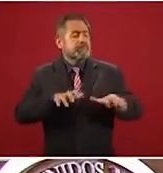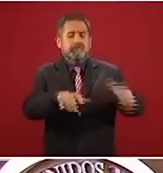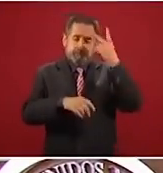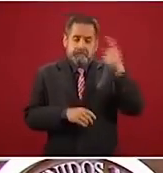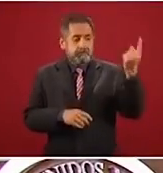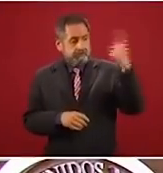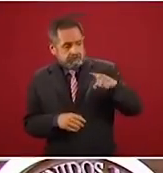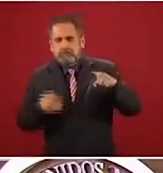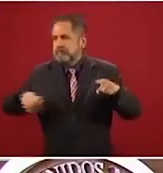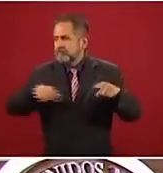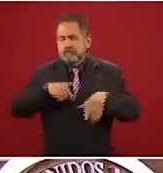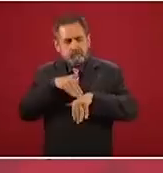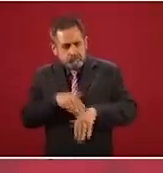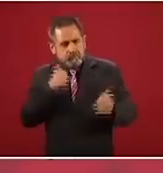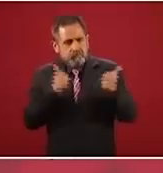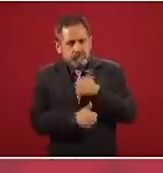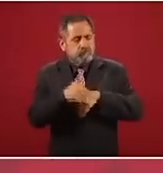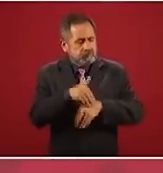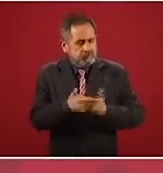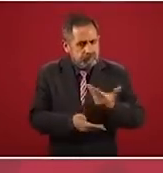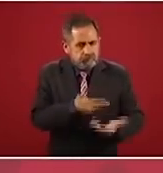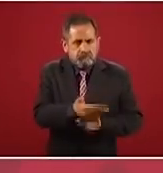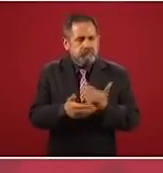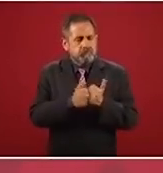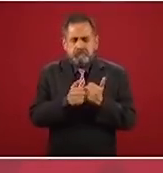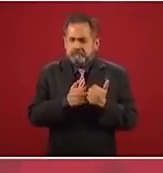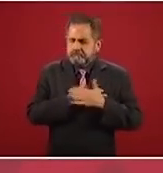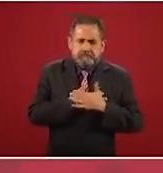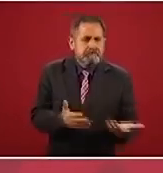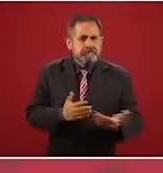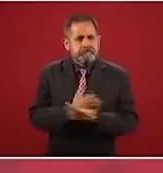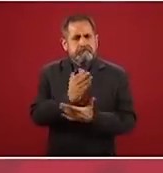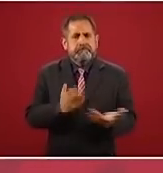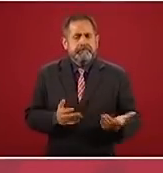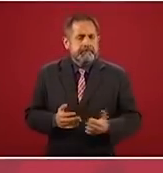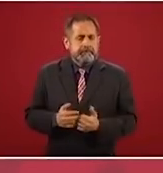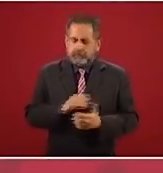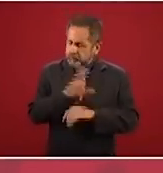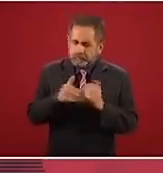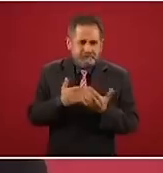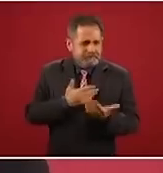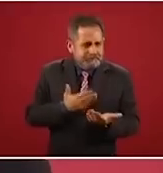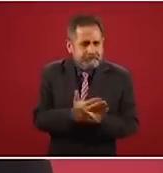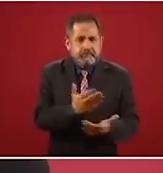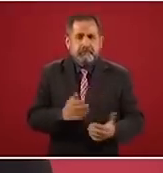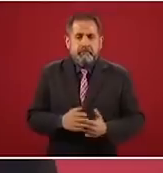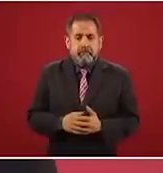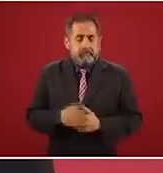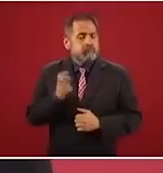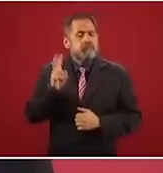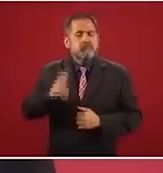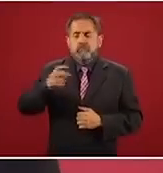y debemos de servirle con entrega total, y lo